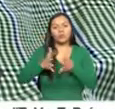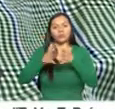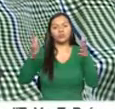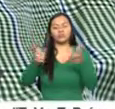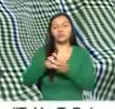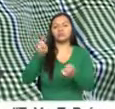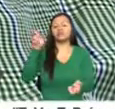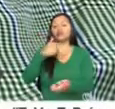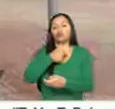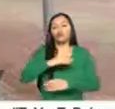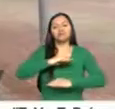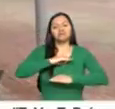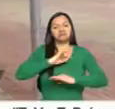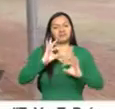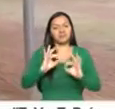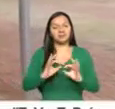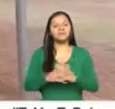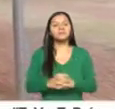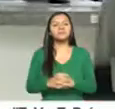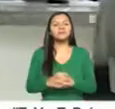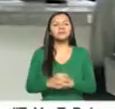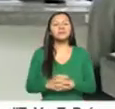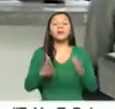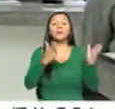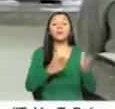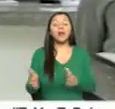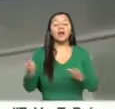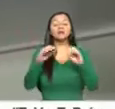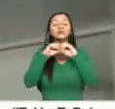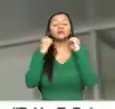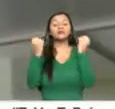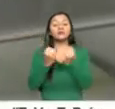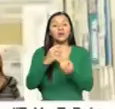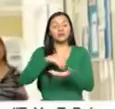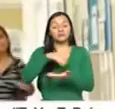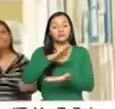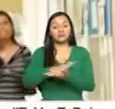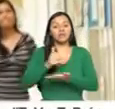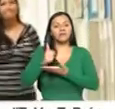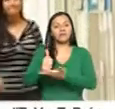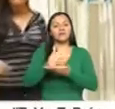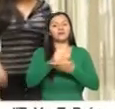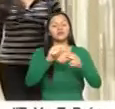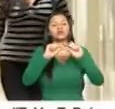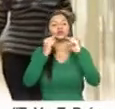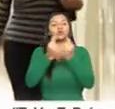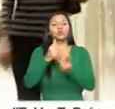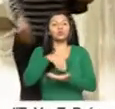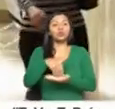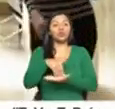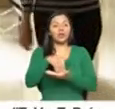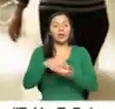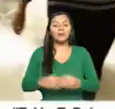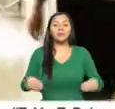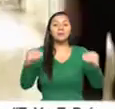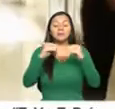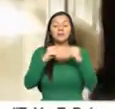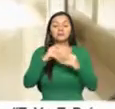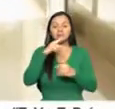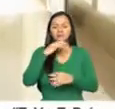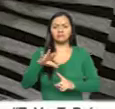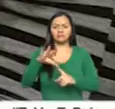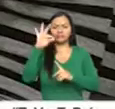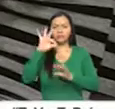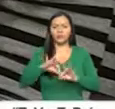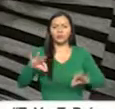eso me llena de mucha satisfacción. Las políticas sociales aplicadas en beneficio de los sectores más vulnerables son una de las acciones destacadas